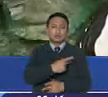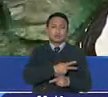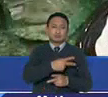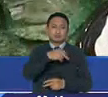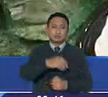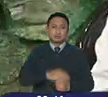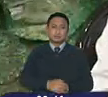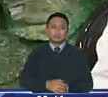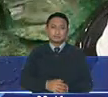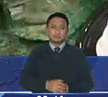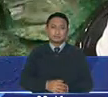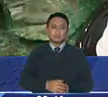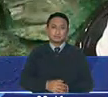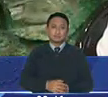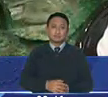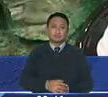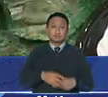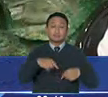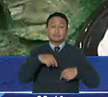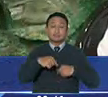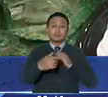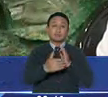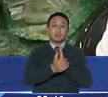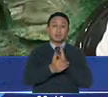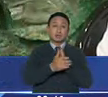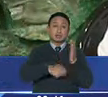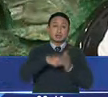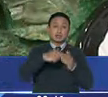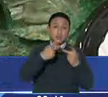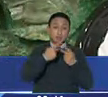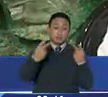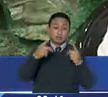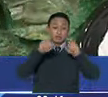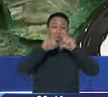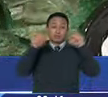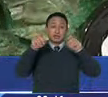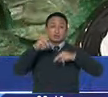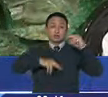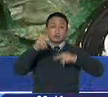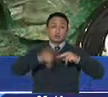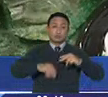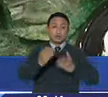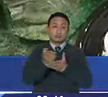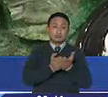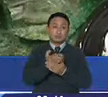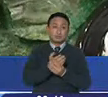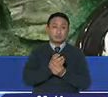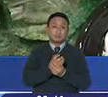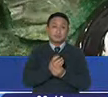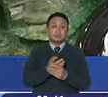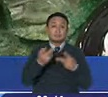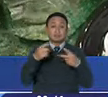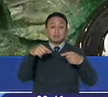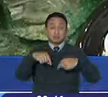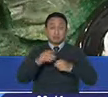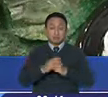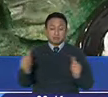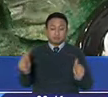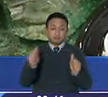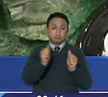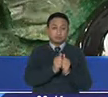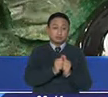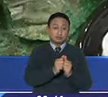Abrir mediante régimen especial la capacidad de acceso a la contratación pública, a los empresarios, a los constructores, a los servidores, inclusive arribarnos nosotros de puerta a puerta